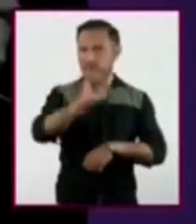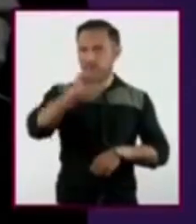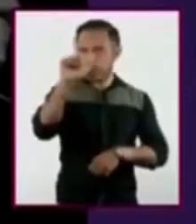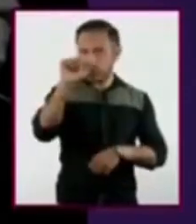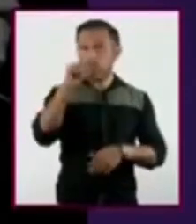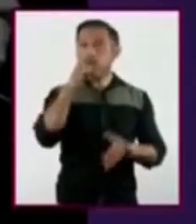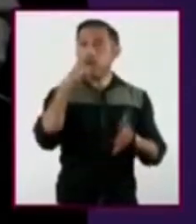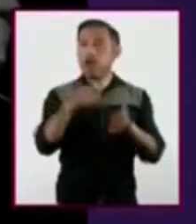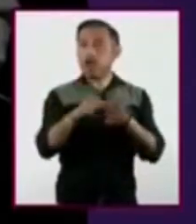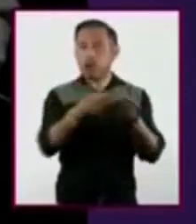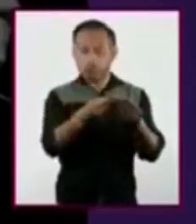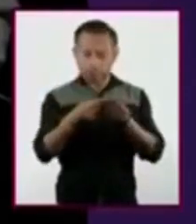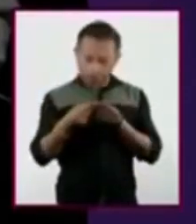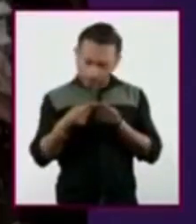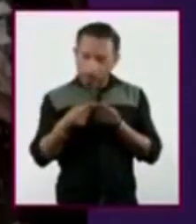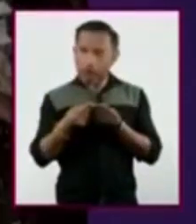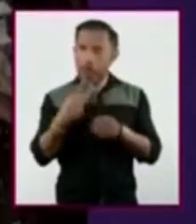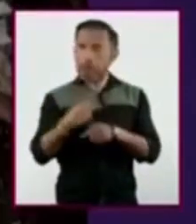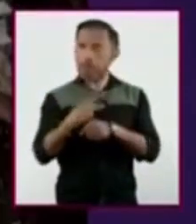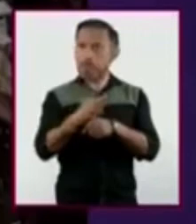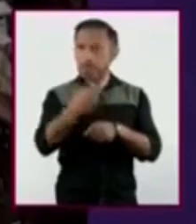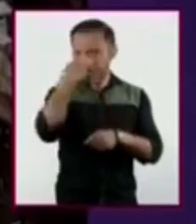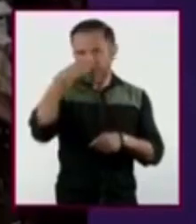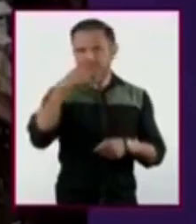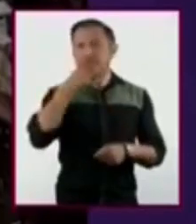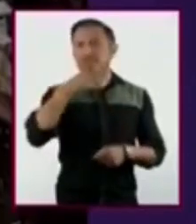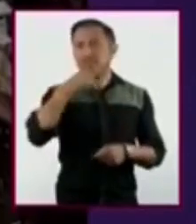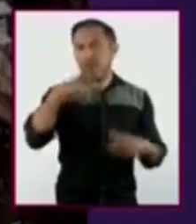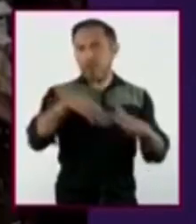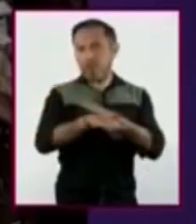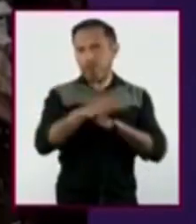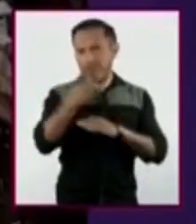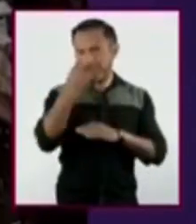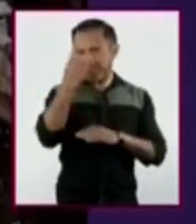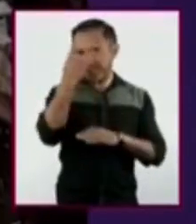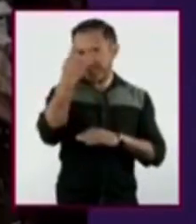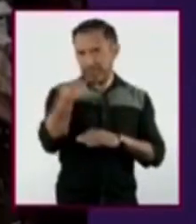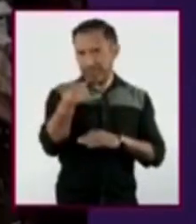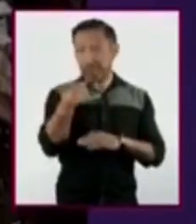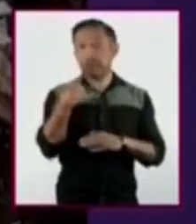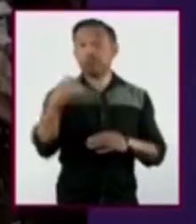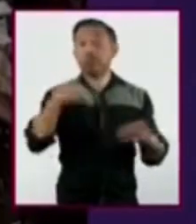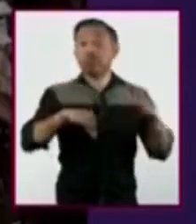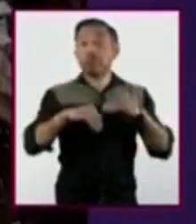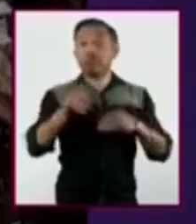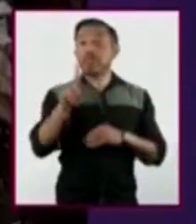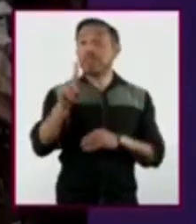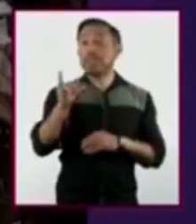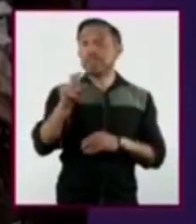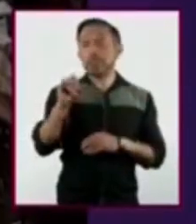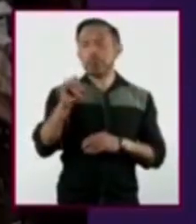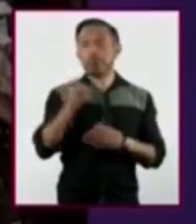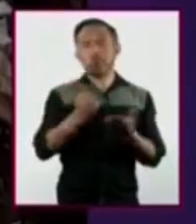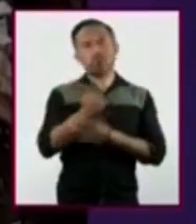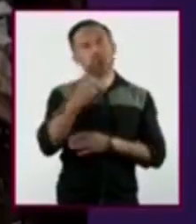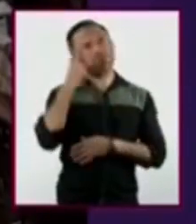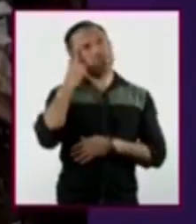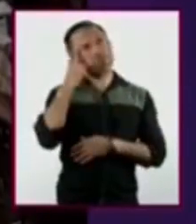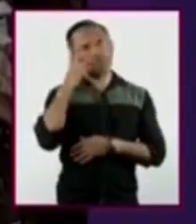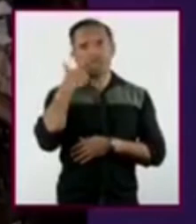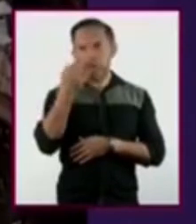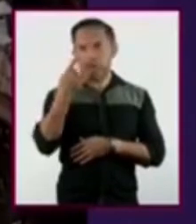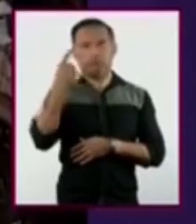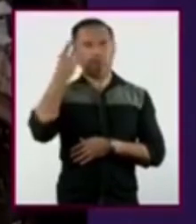una fiesta de disfraces. Desi decide vestirse de pirata, pero le faltaba una